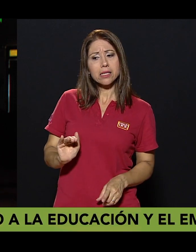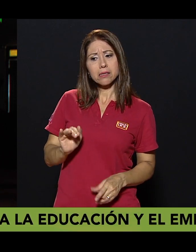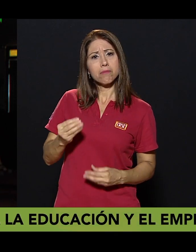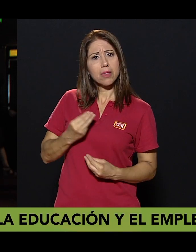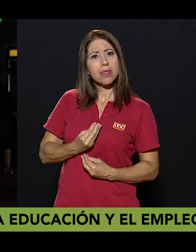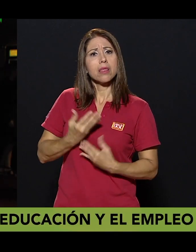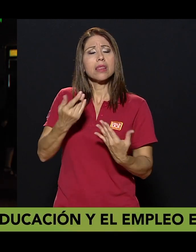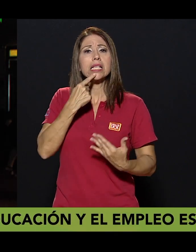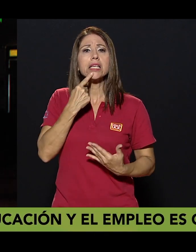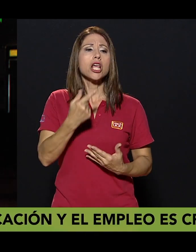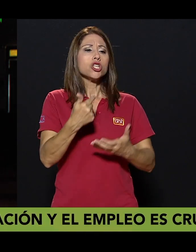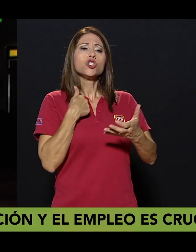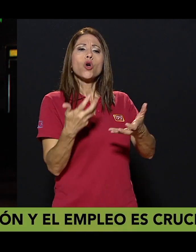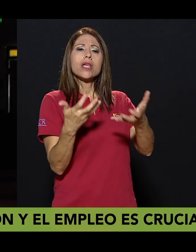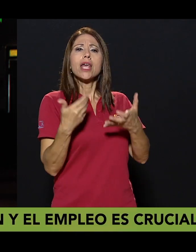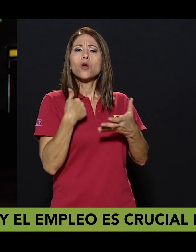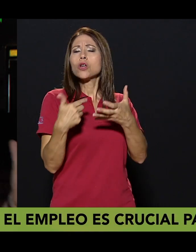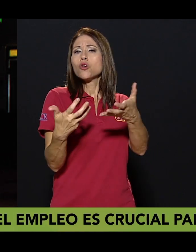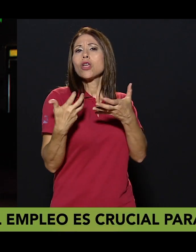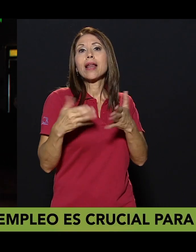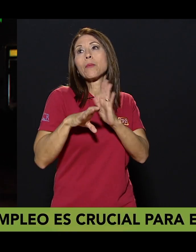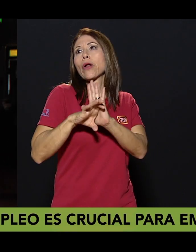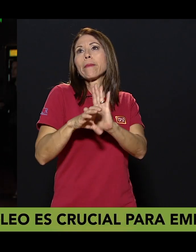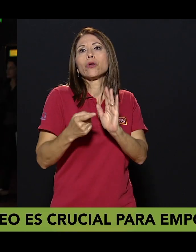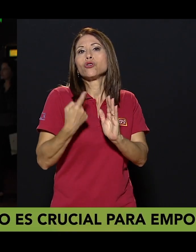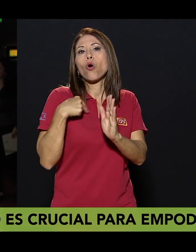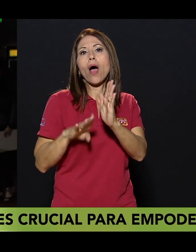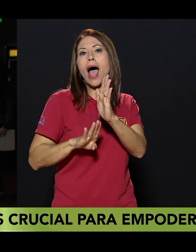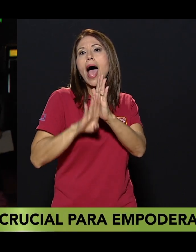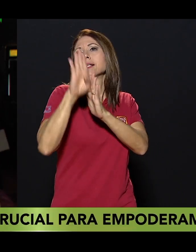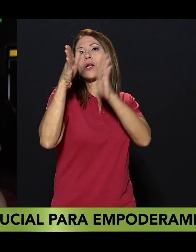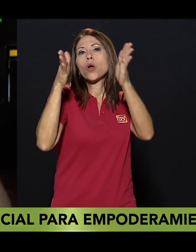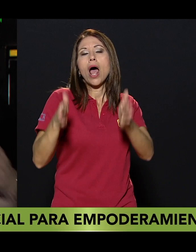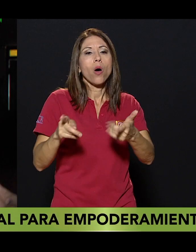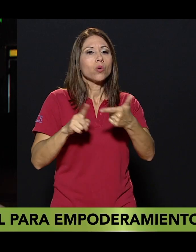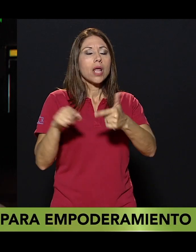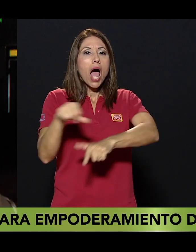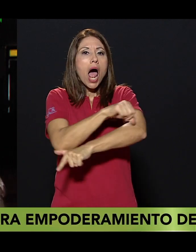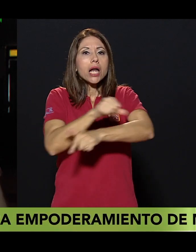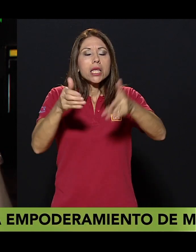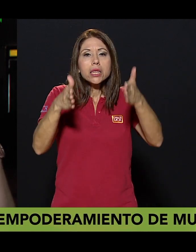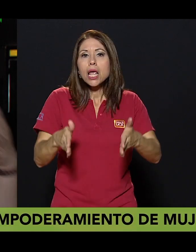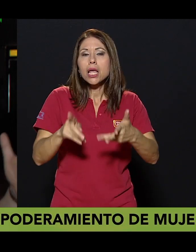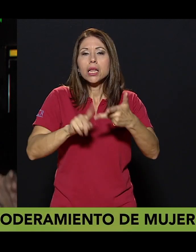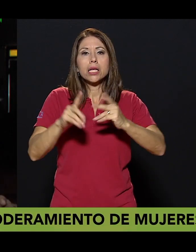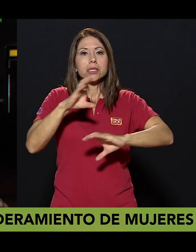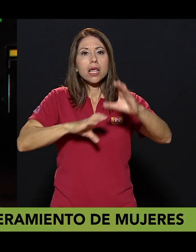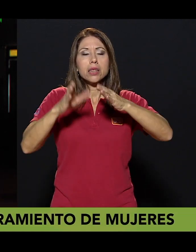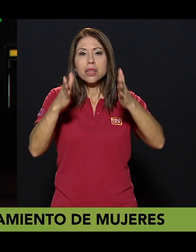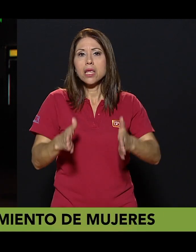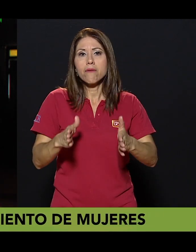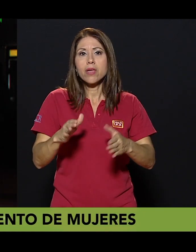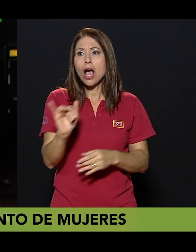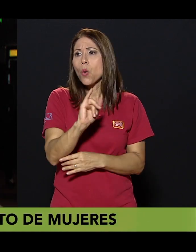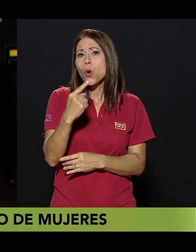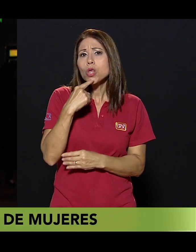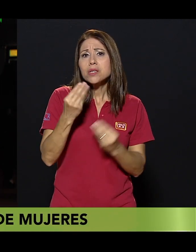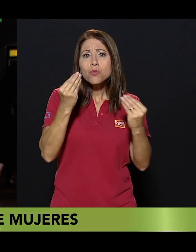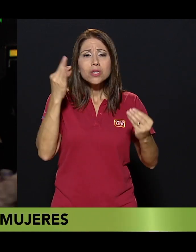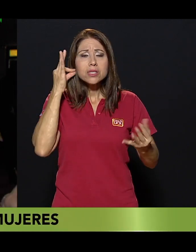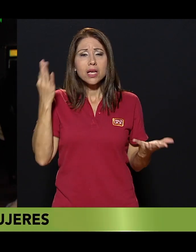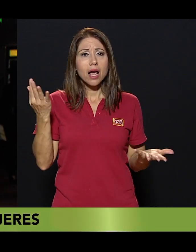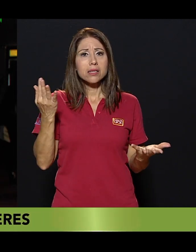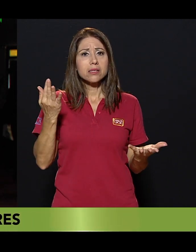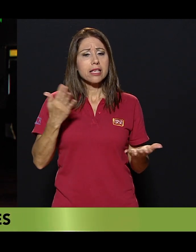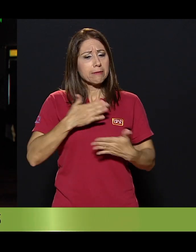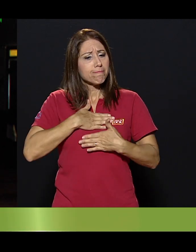quiero ser lo que se me ocurra que quiero ser, yo quiero ser astronauta, yo quiero ser arquitecta, yo quiero ser científica, ¿verdad?, como lo dicen muchas chicas,